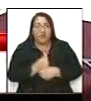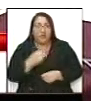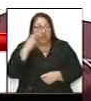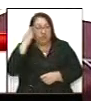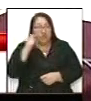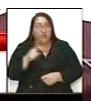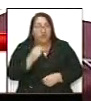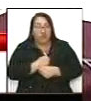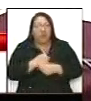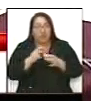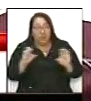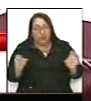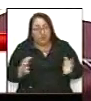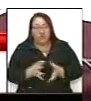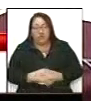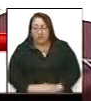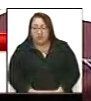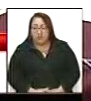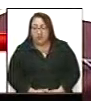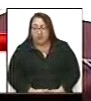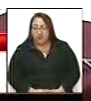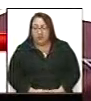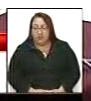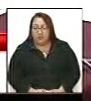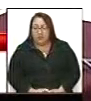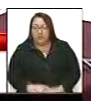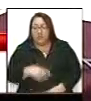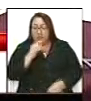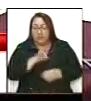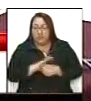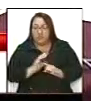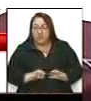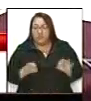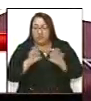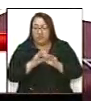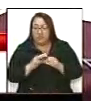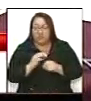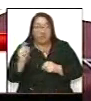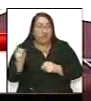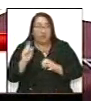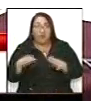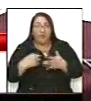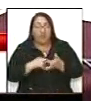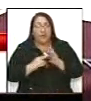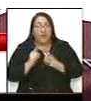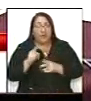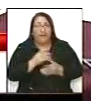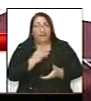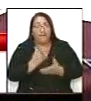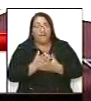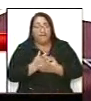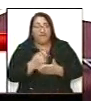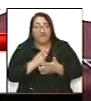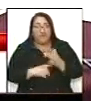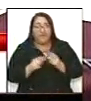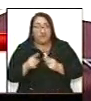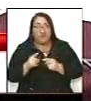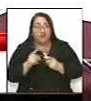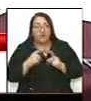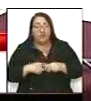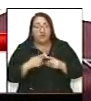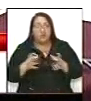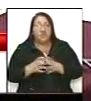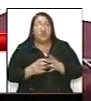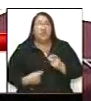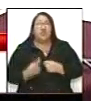político y el trabajo público también. Entonces, el compromiso partidario es fundamental. Y no podemos estar en una situación en la que el